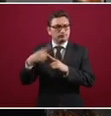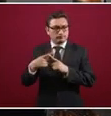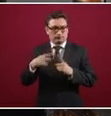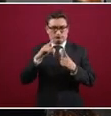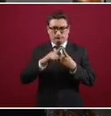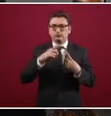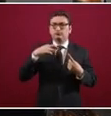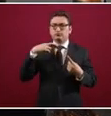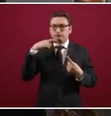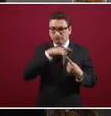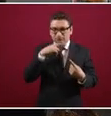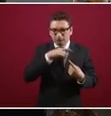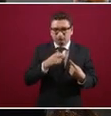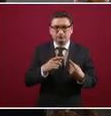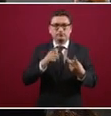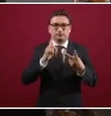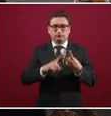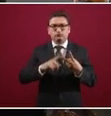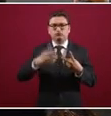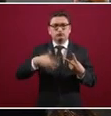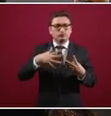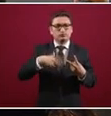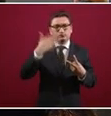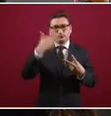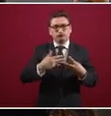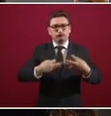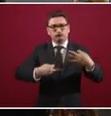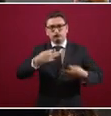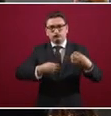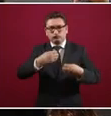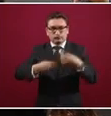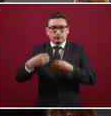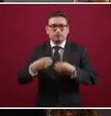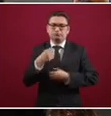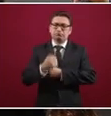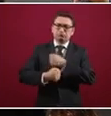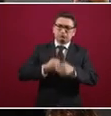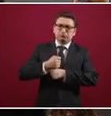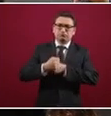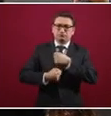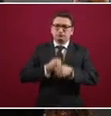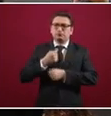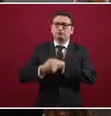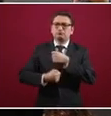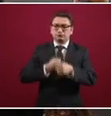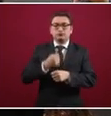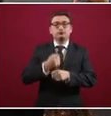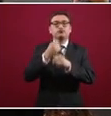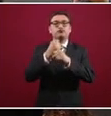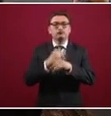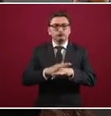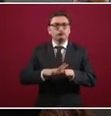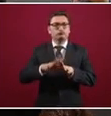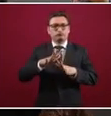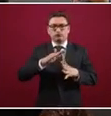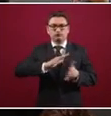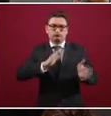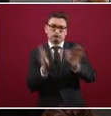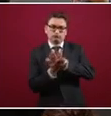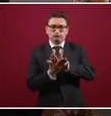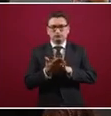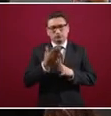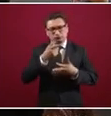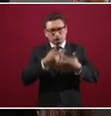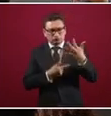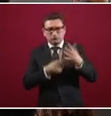inmediata tenemos la búsqueda jurídica por ejemplo hay muchos casos que llevan varios años y que hay mucha información expedientes